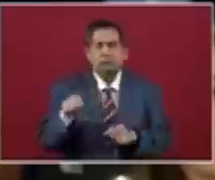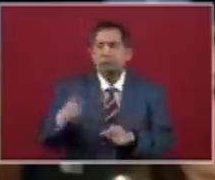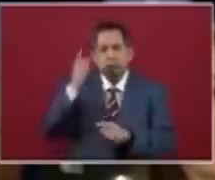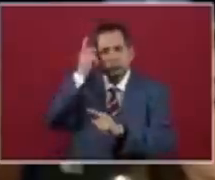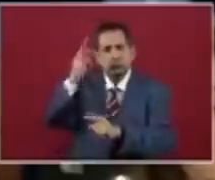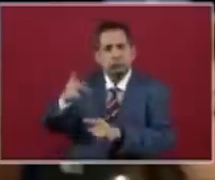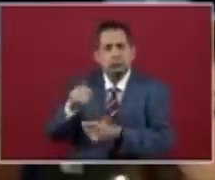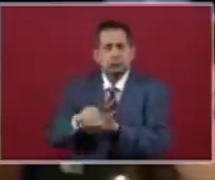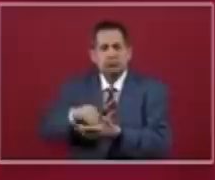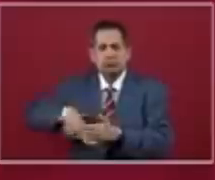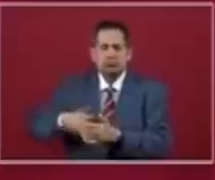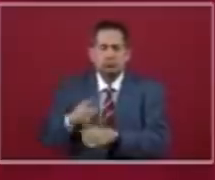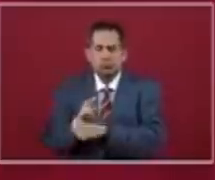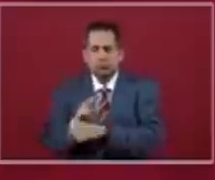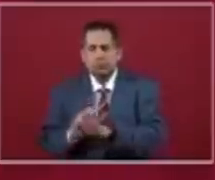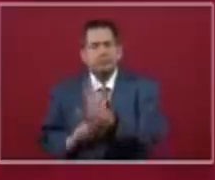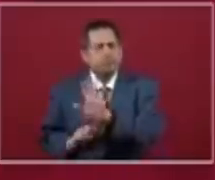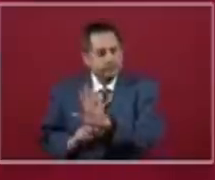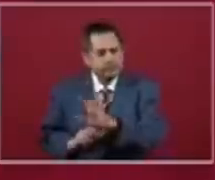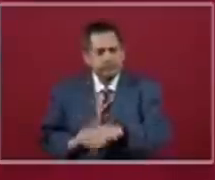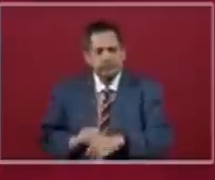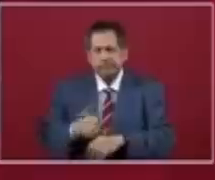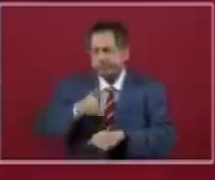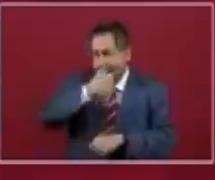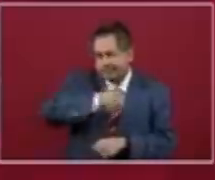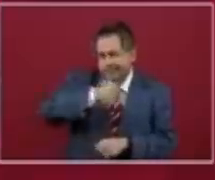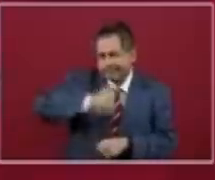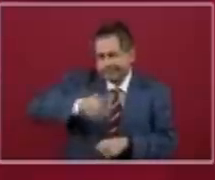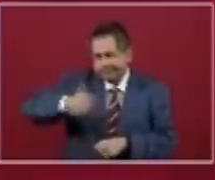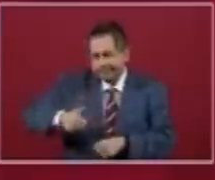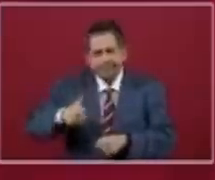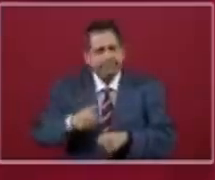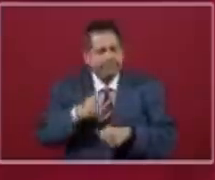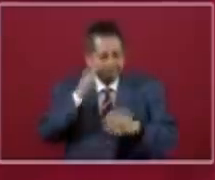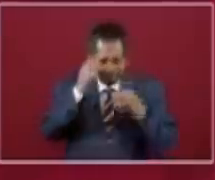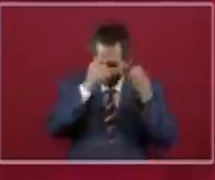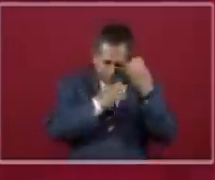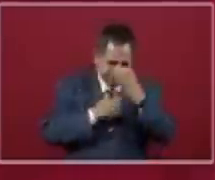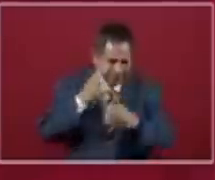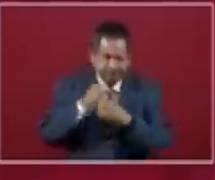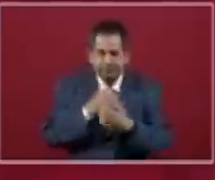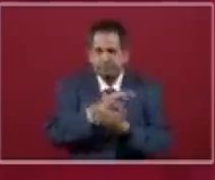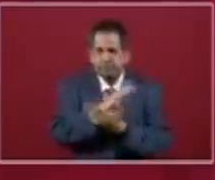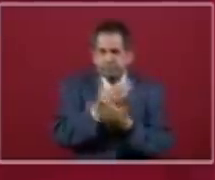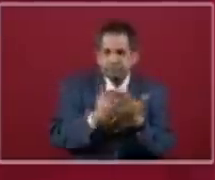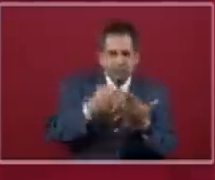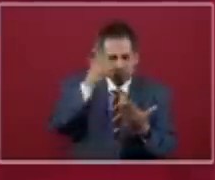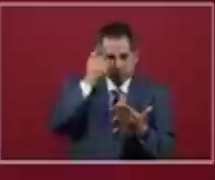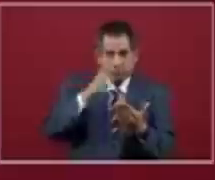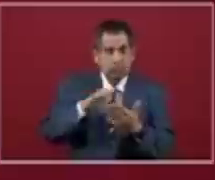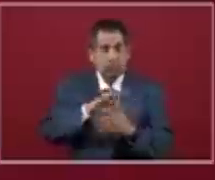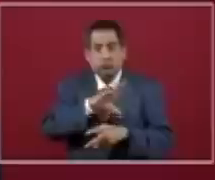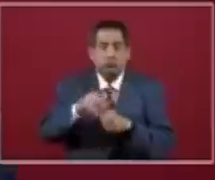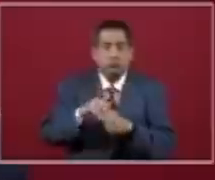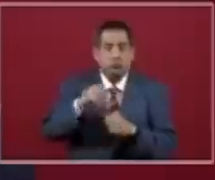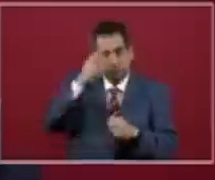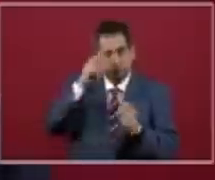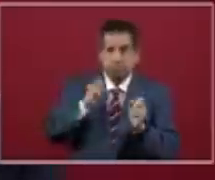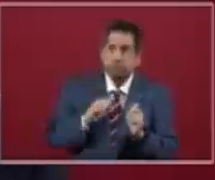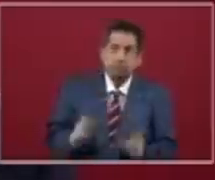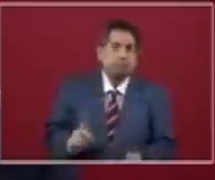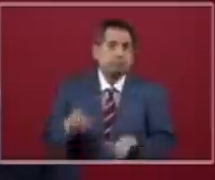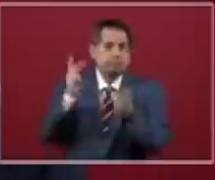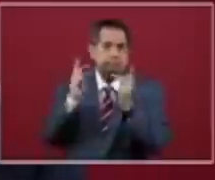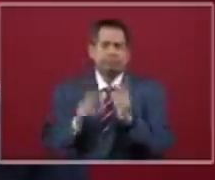Estamos haciendo la revisión propiedad por propiedad con la indicación que nos dieron. No quiere decir que se van a vender las propiedades de México. Lo que estoy diciendo